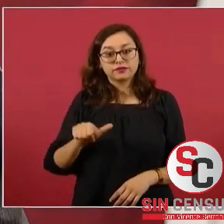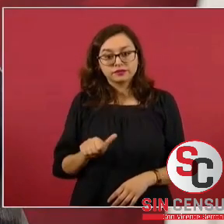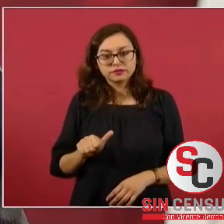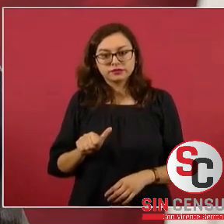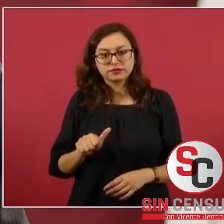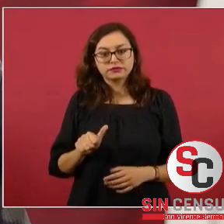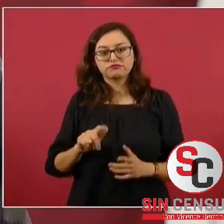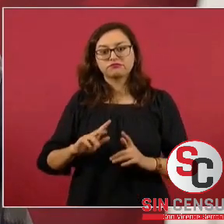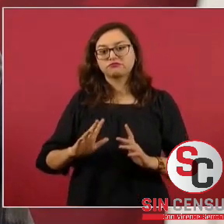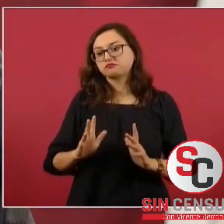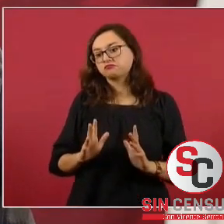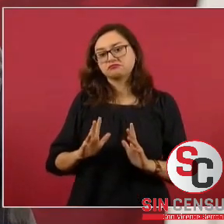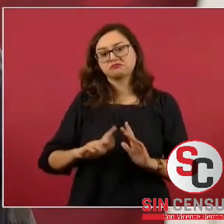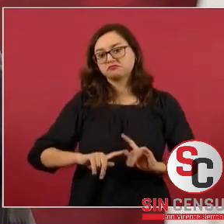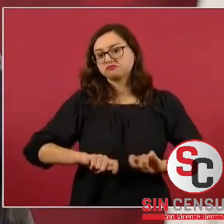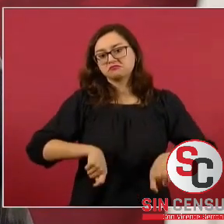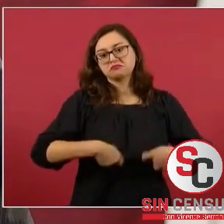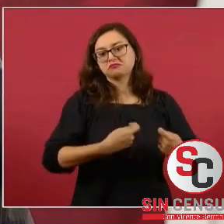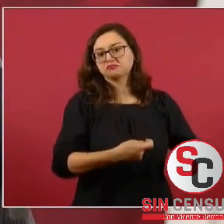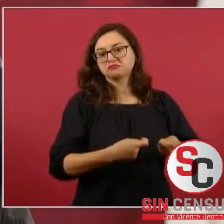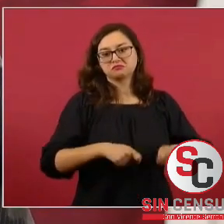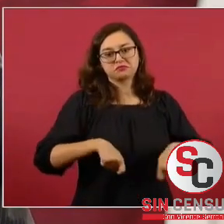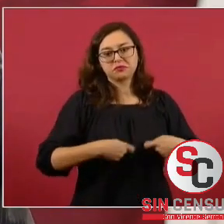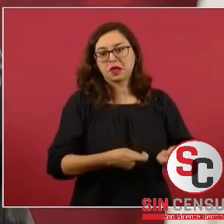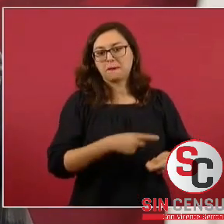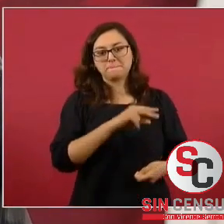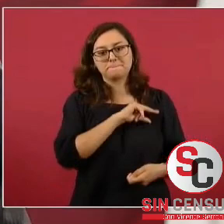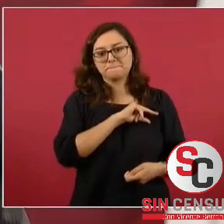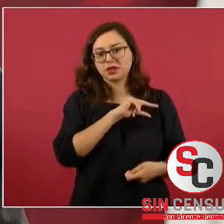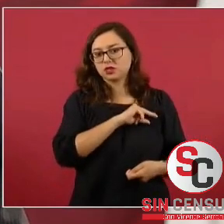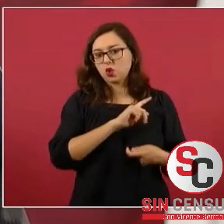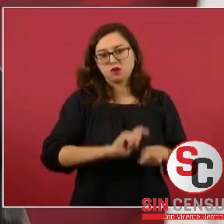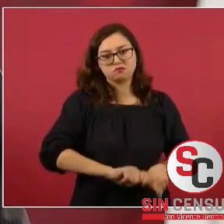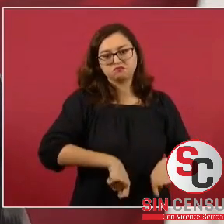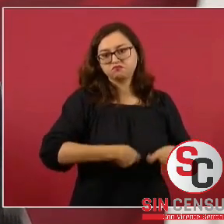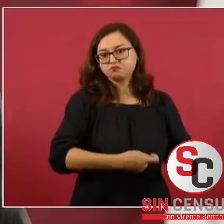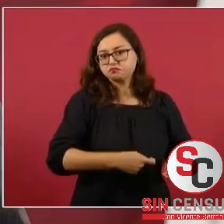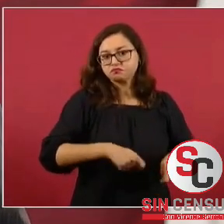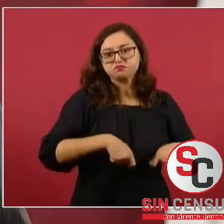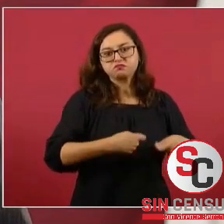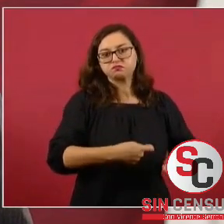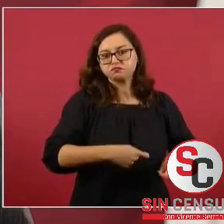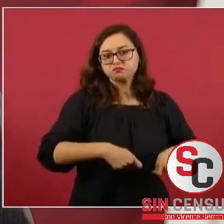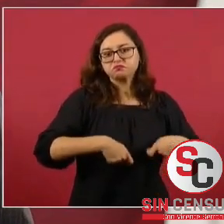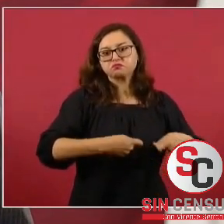dándose concesiones posteriormente para empresas particulares